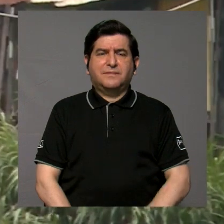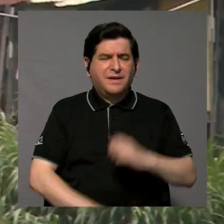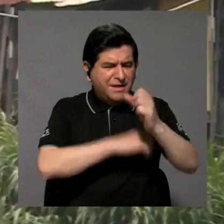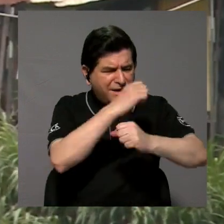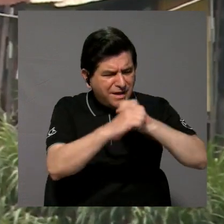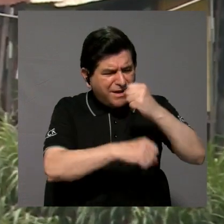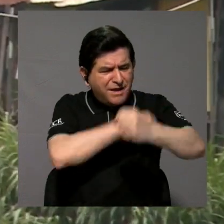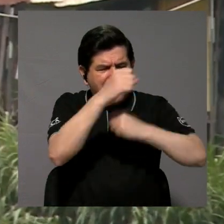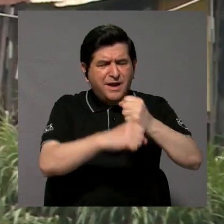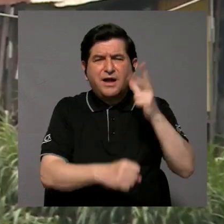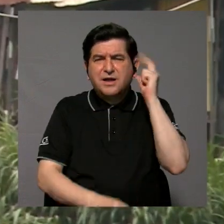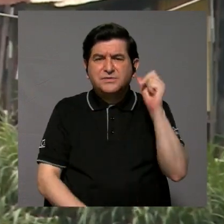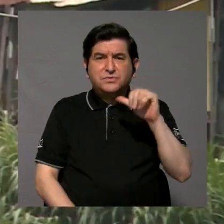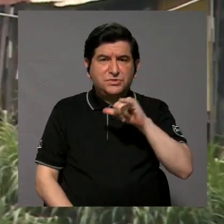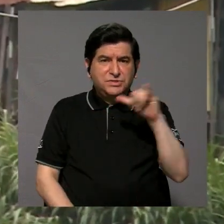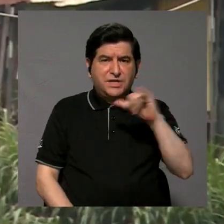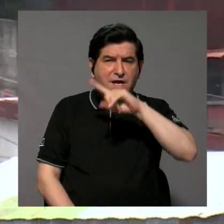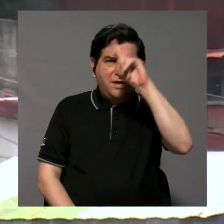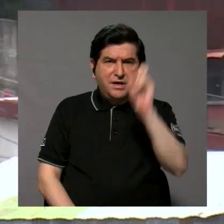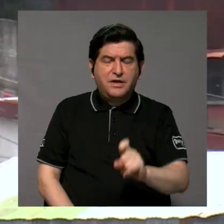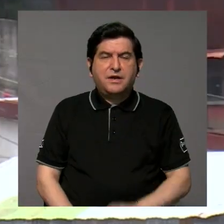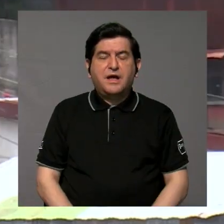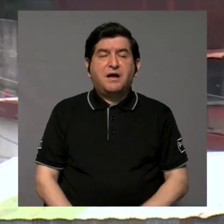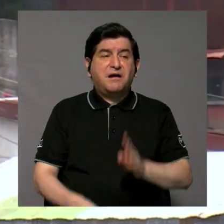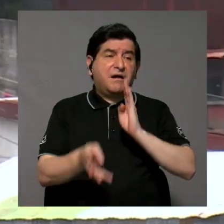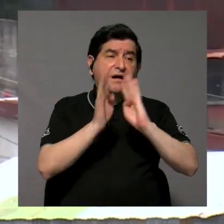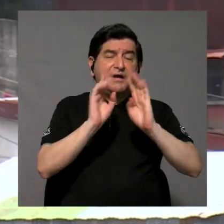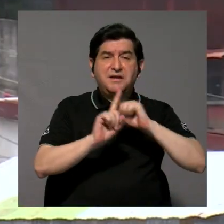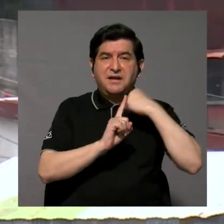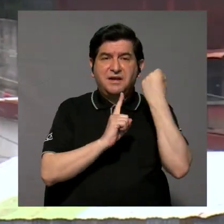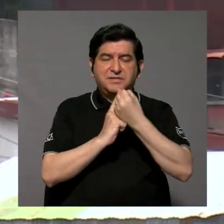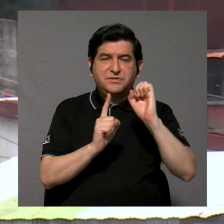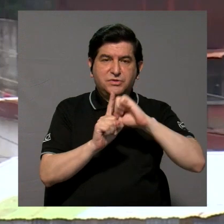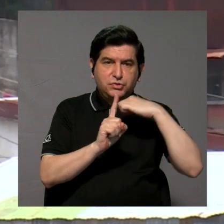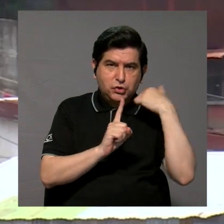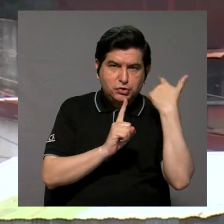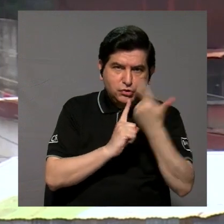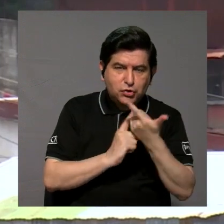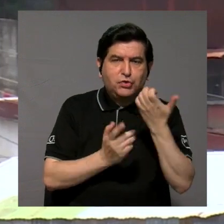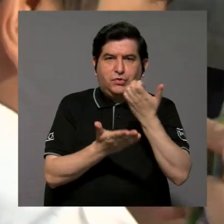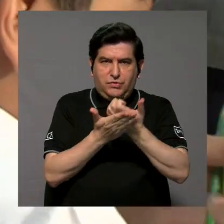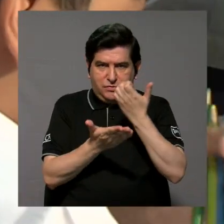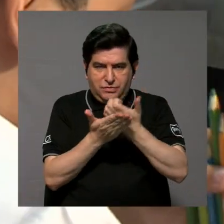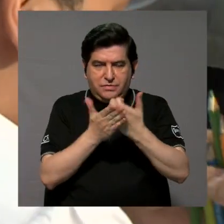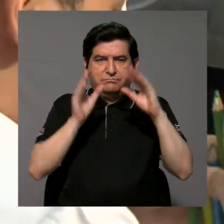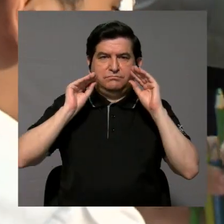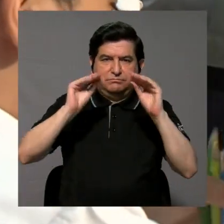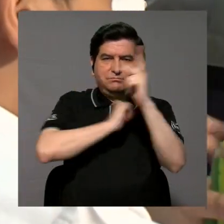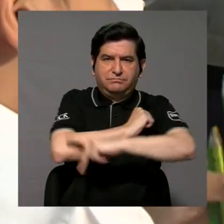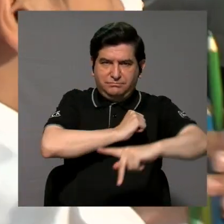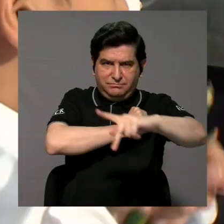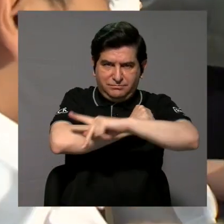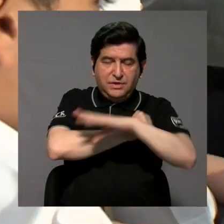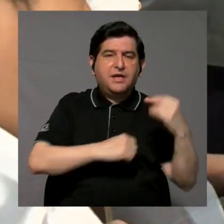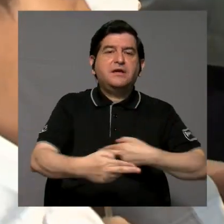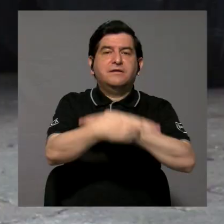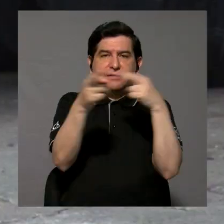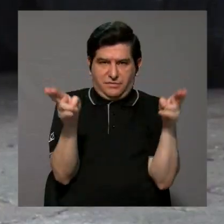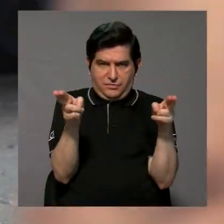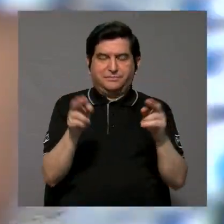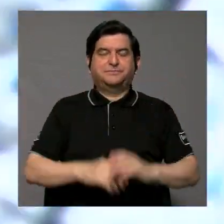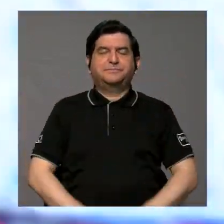Durante años hemos escuchado esa misma pregunta cada vez que se habla de la situación social, económica o educativa del país y la